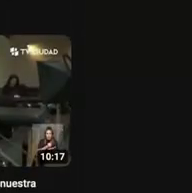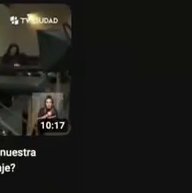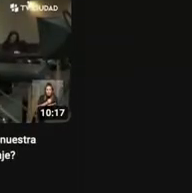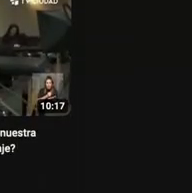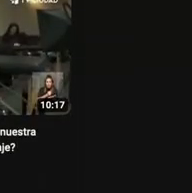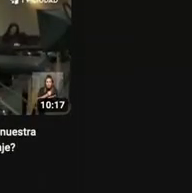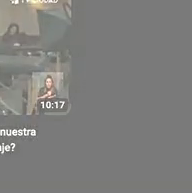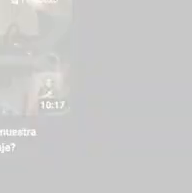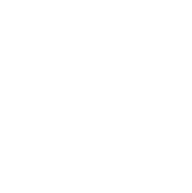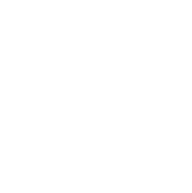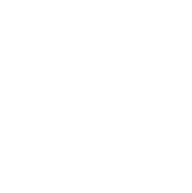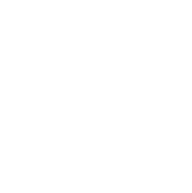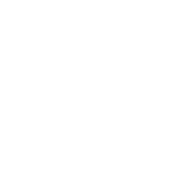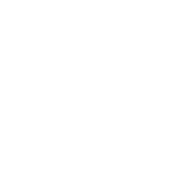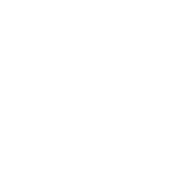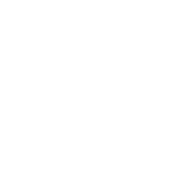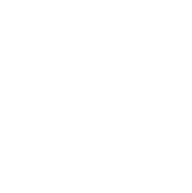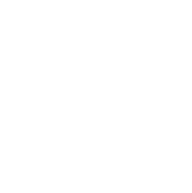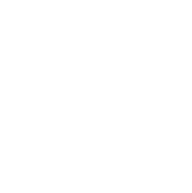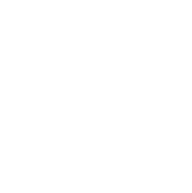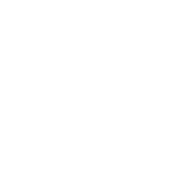Sobreciencia.